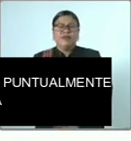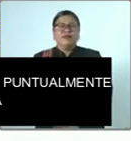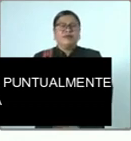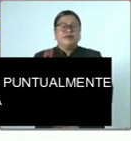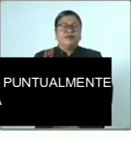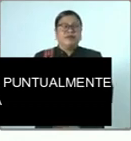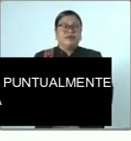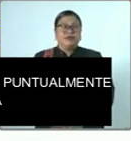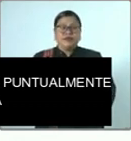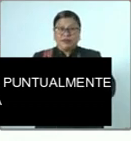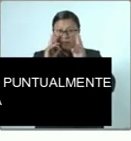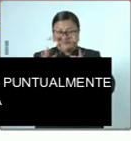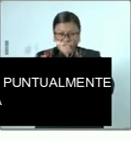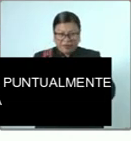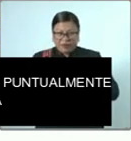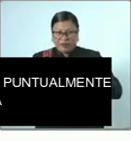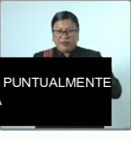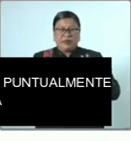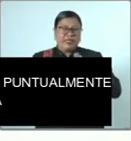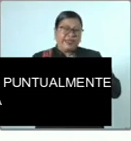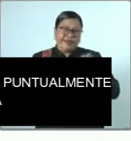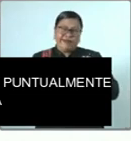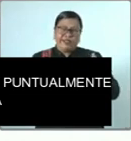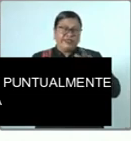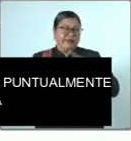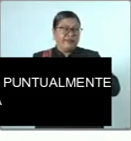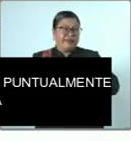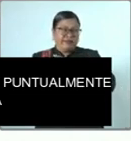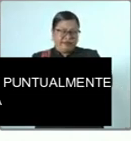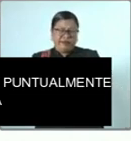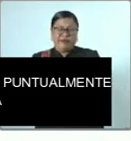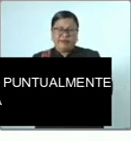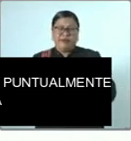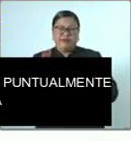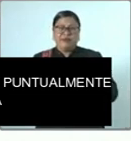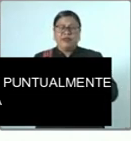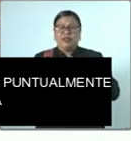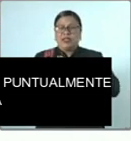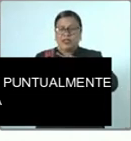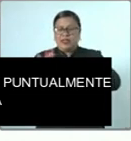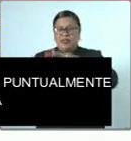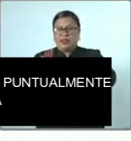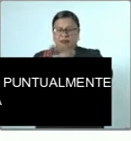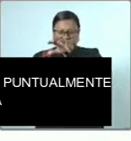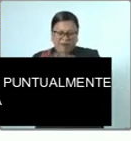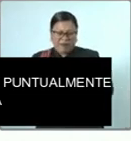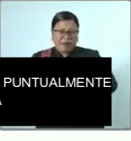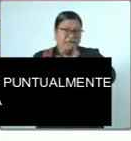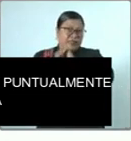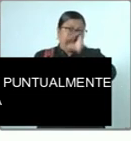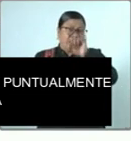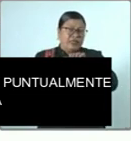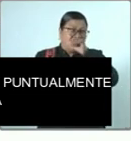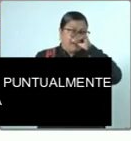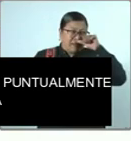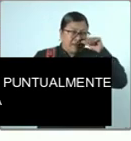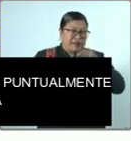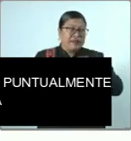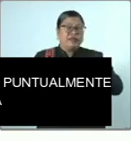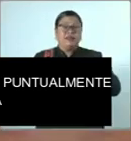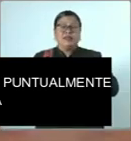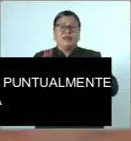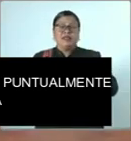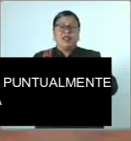Aquí están las afectaciones que tienen los municipios por región, en la Sierra Juárez, San Cristóbal,